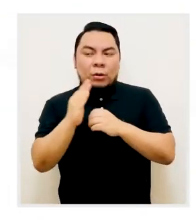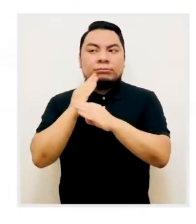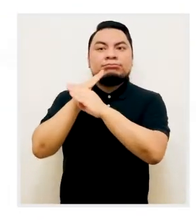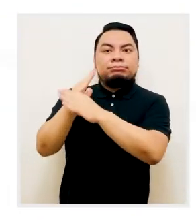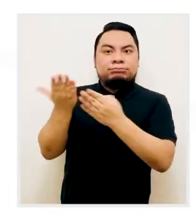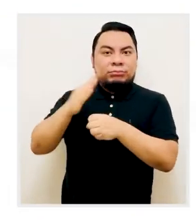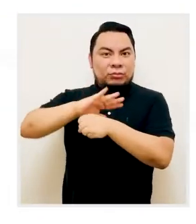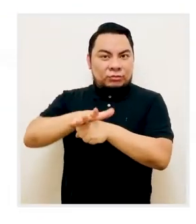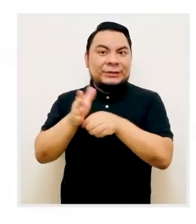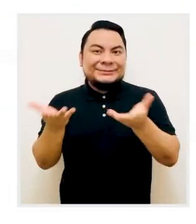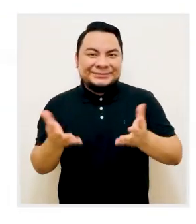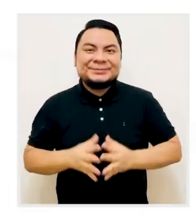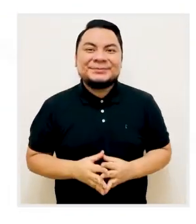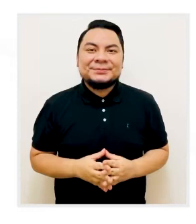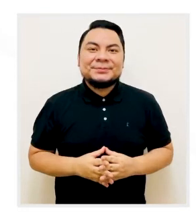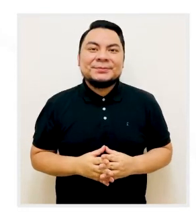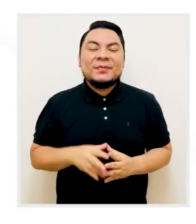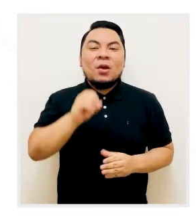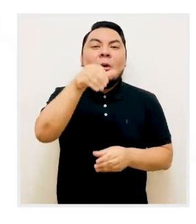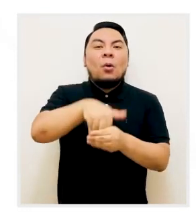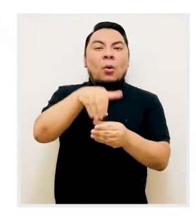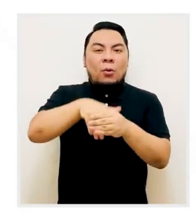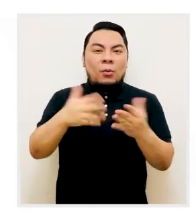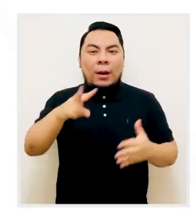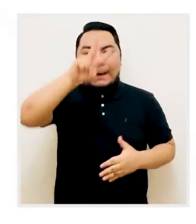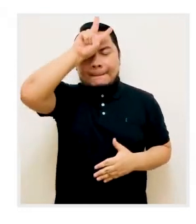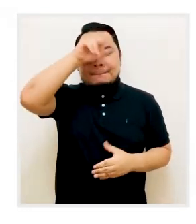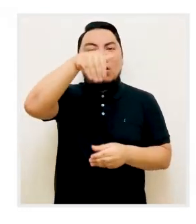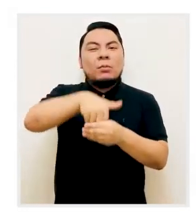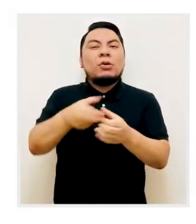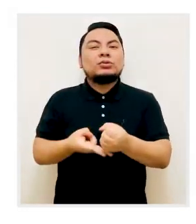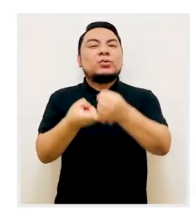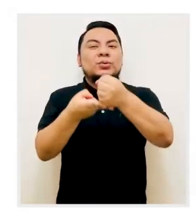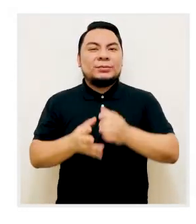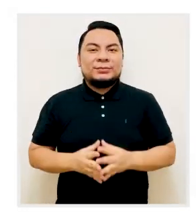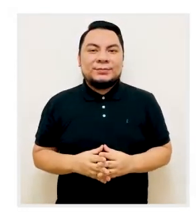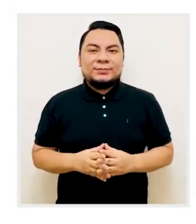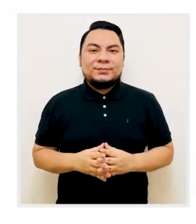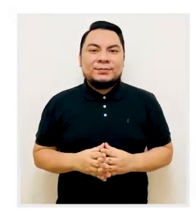de seguridad y prevención contra la COVID-19. OMPE, Perú, vota seguro.